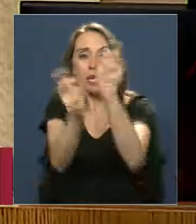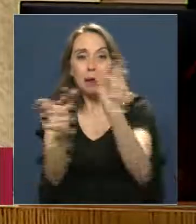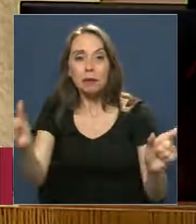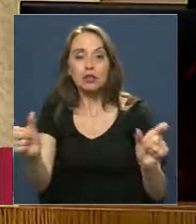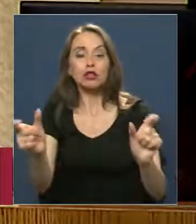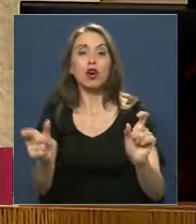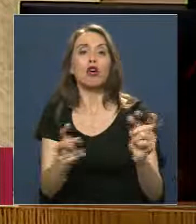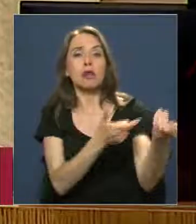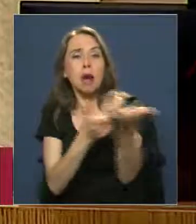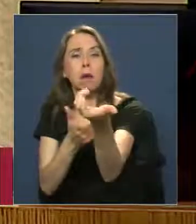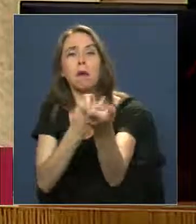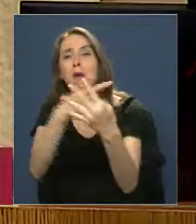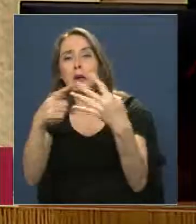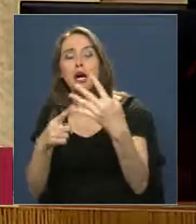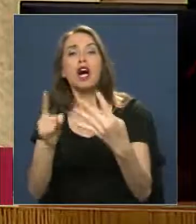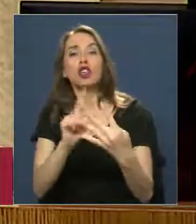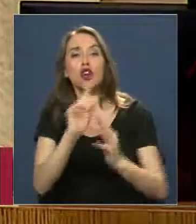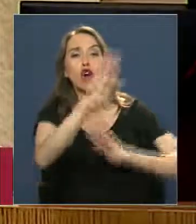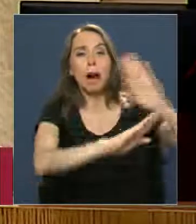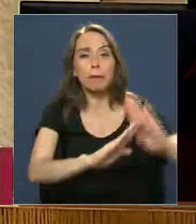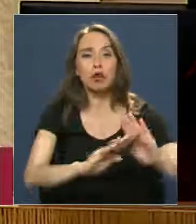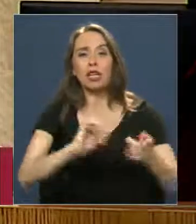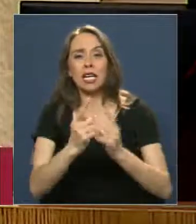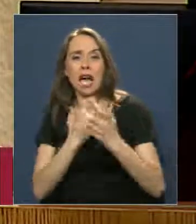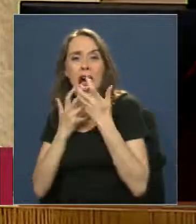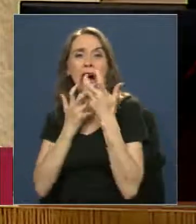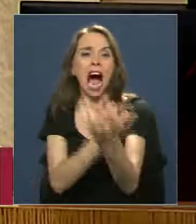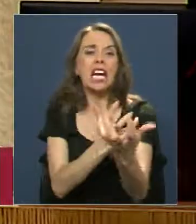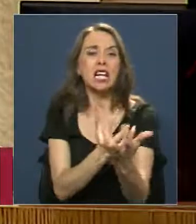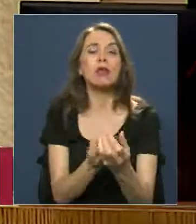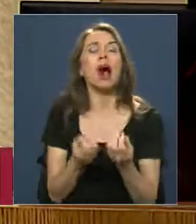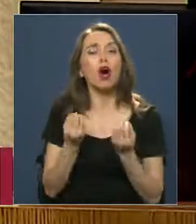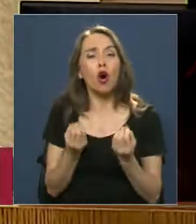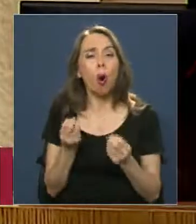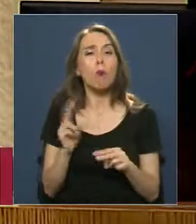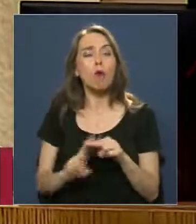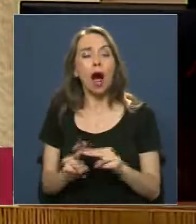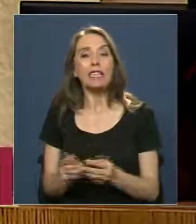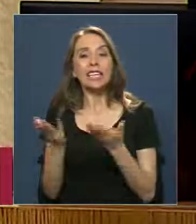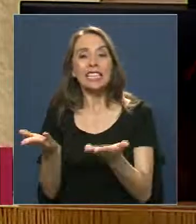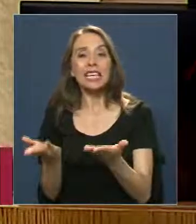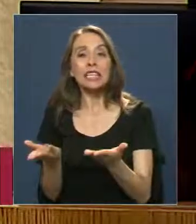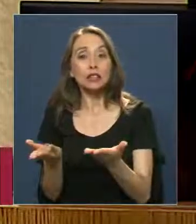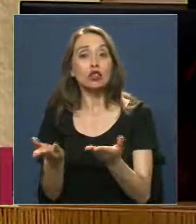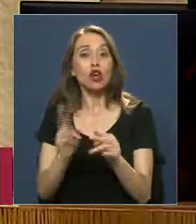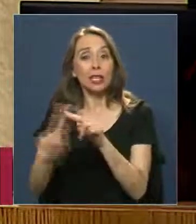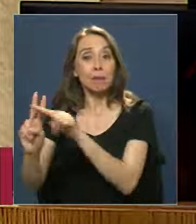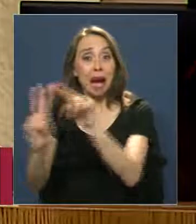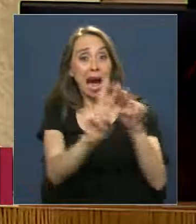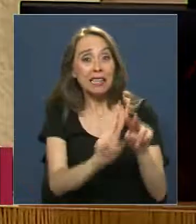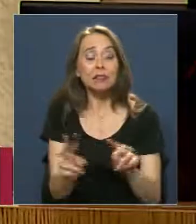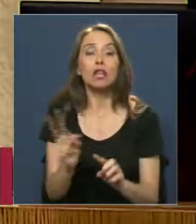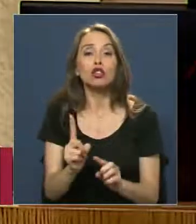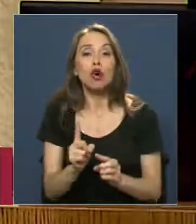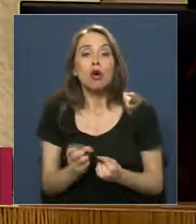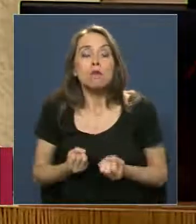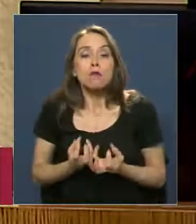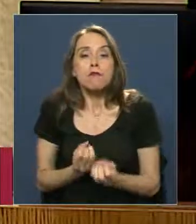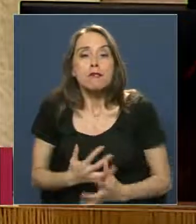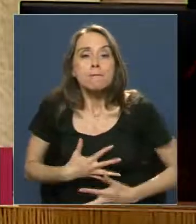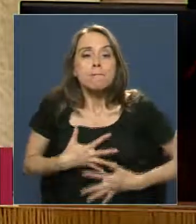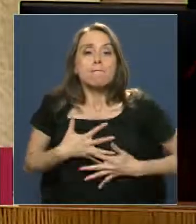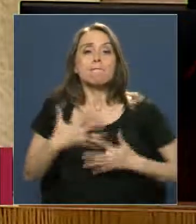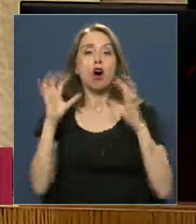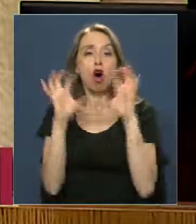proteger a la población, la agredan? ¿Cómo hacemos para que eso no incite al odio? Y